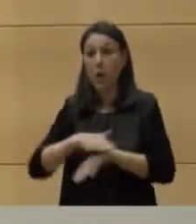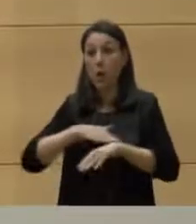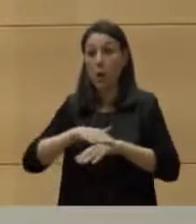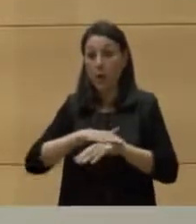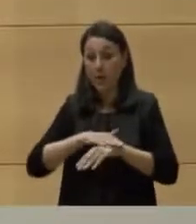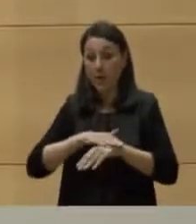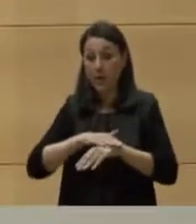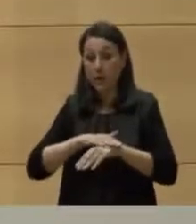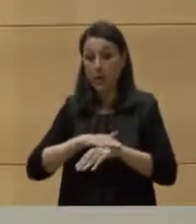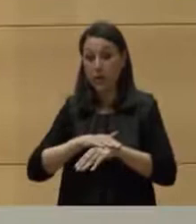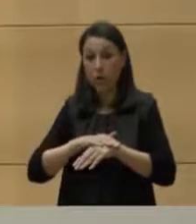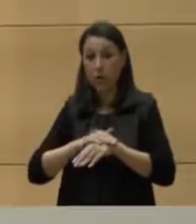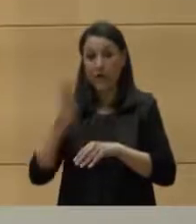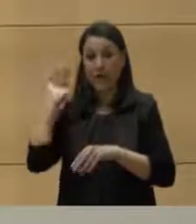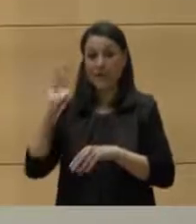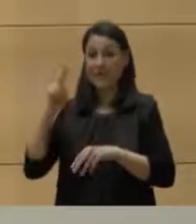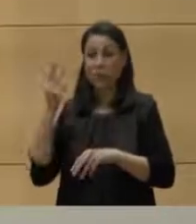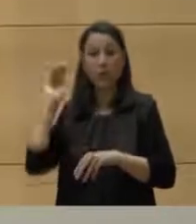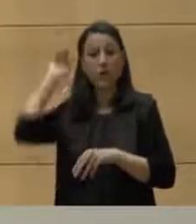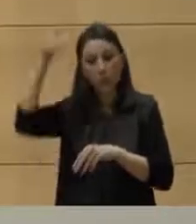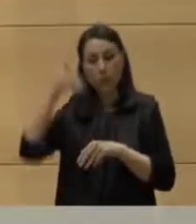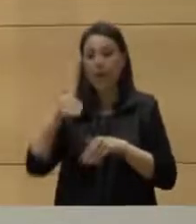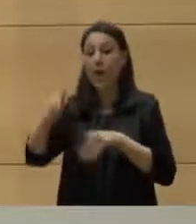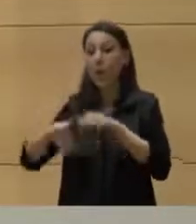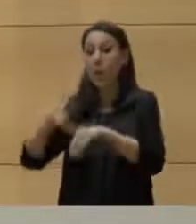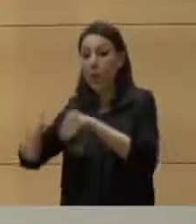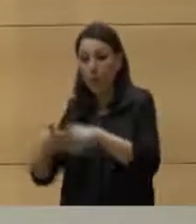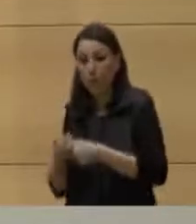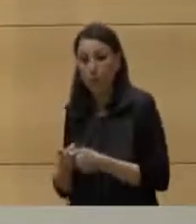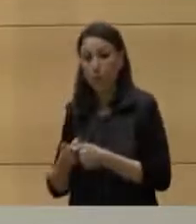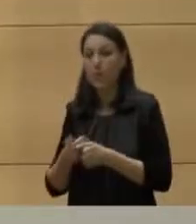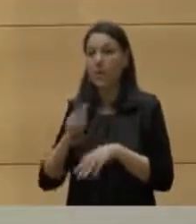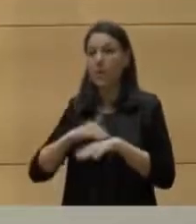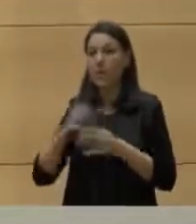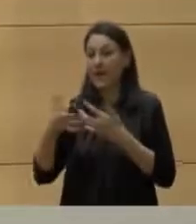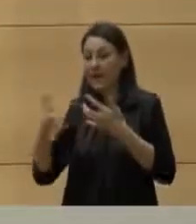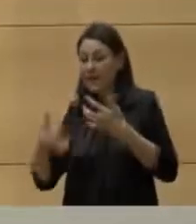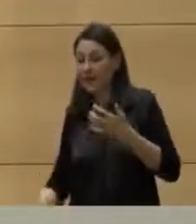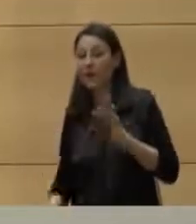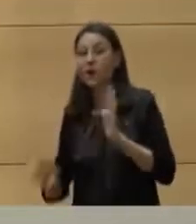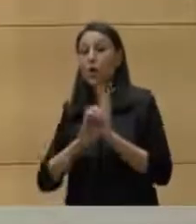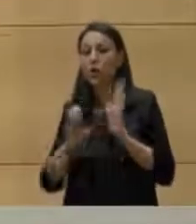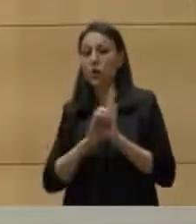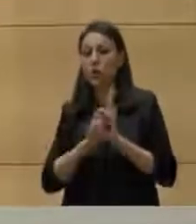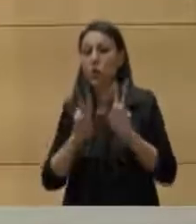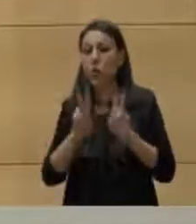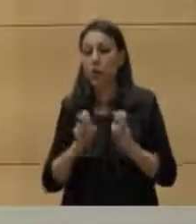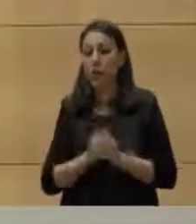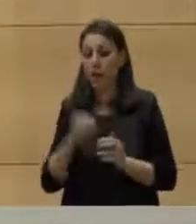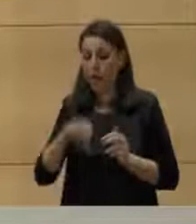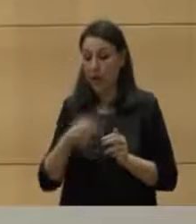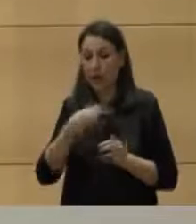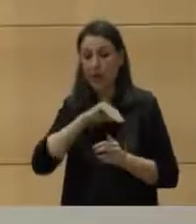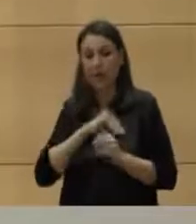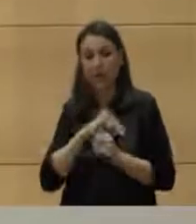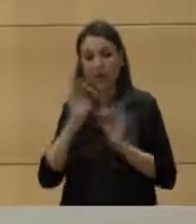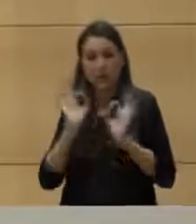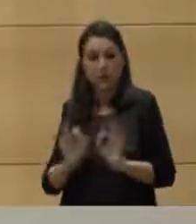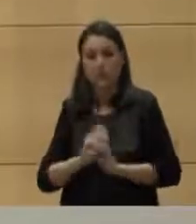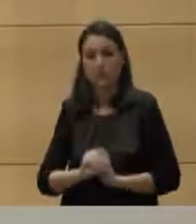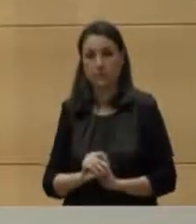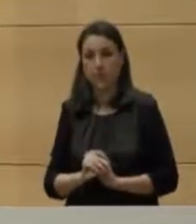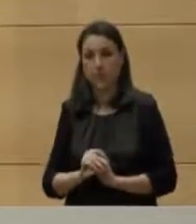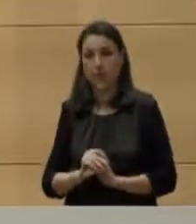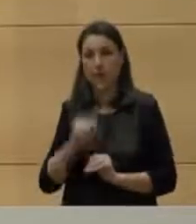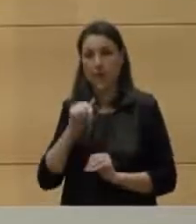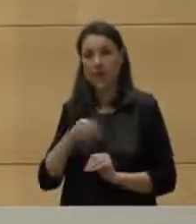convocó a cortes constituyentes para que redactasen una constitución. En España no ha sido así.